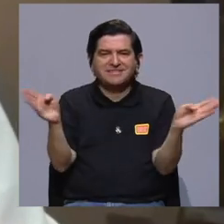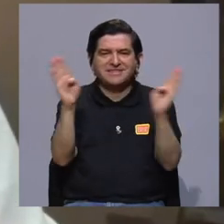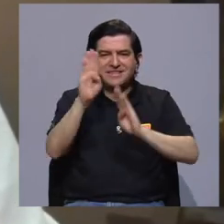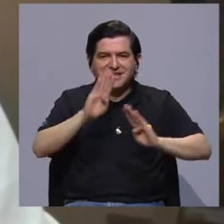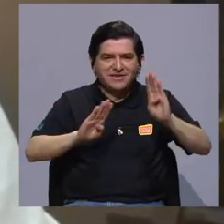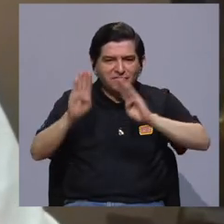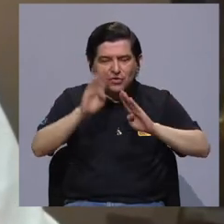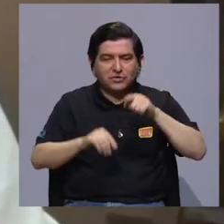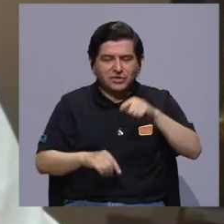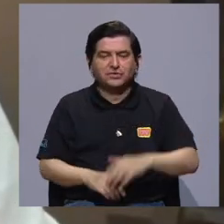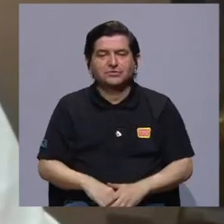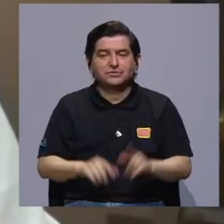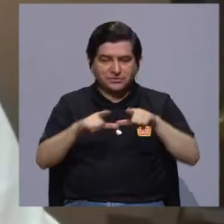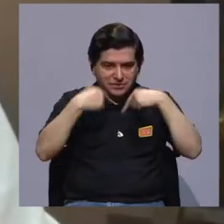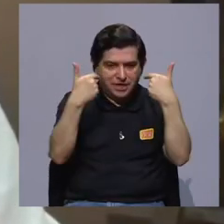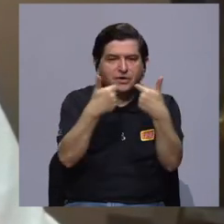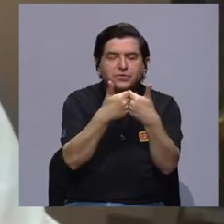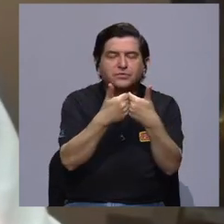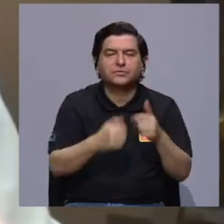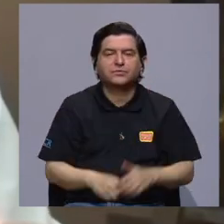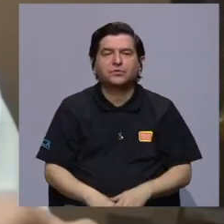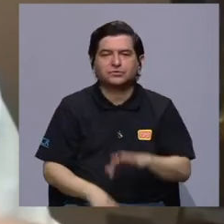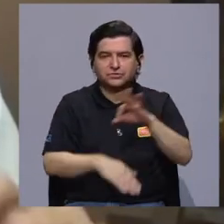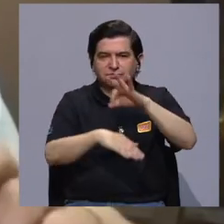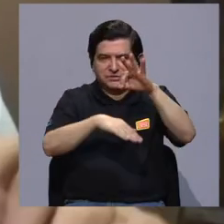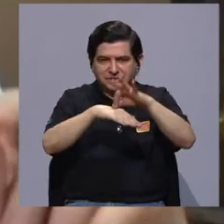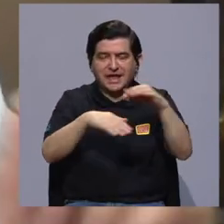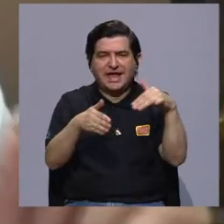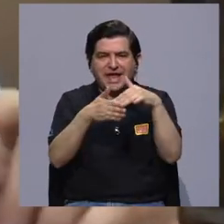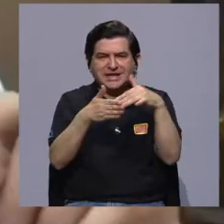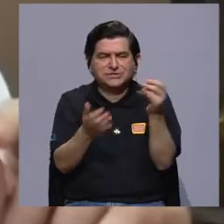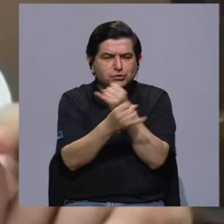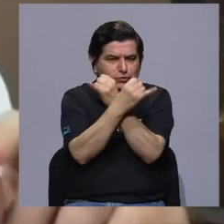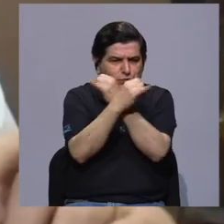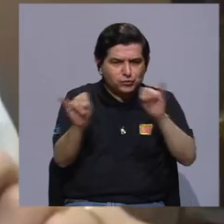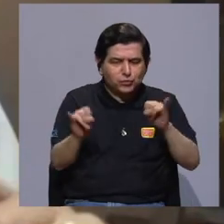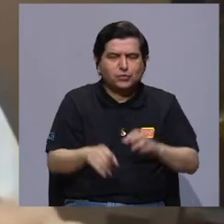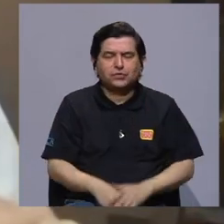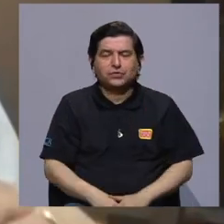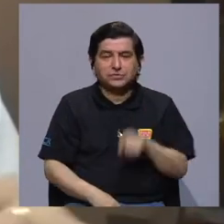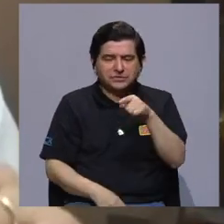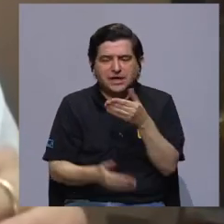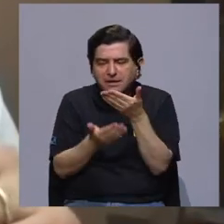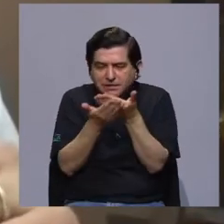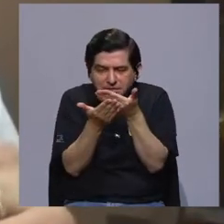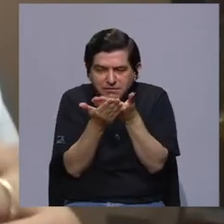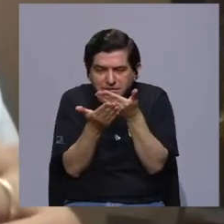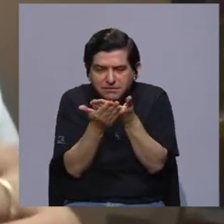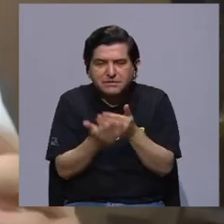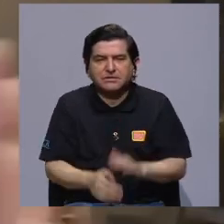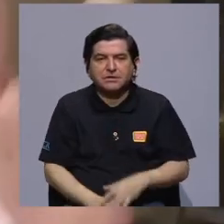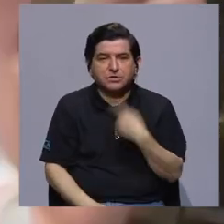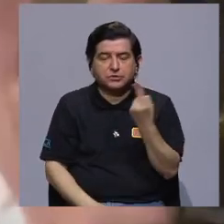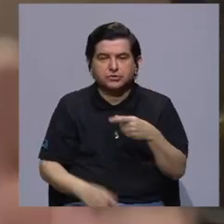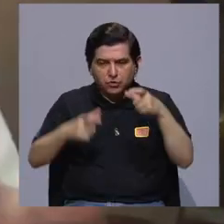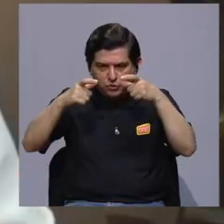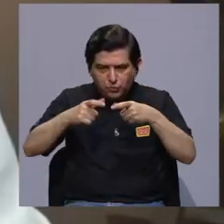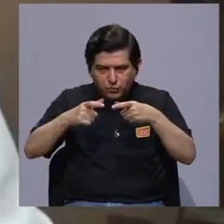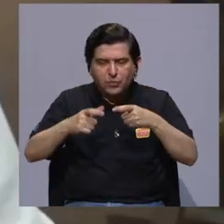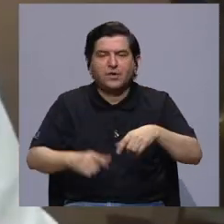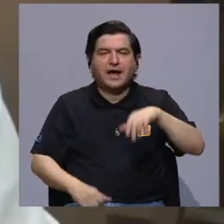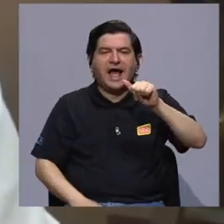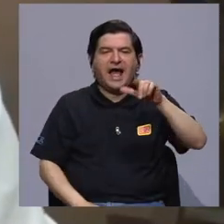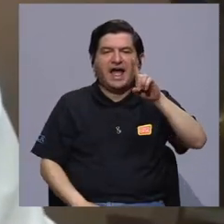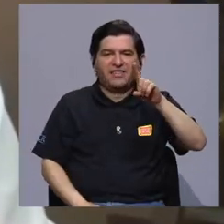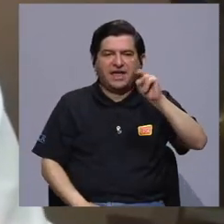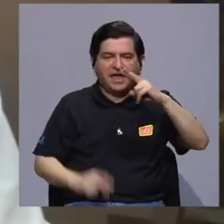de antibióticos en estas colonias. De hecho, en los estudios independientes de cultivo, donde nada más estudiamos